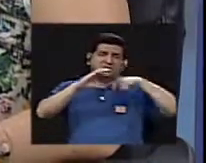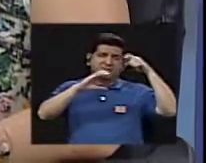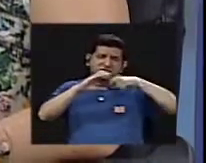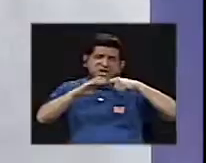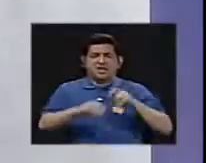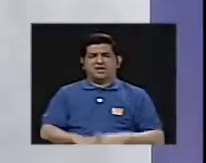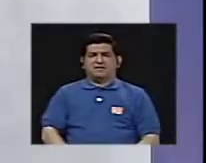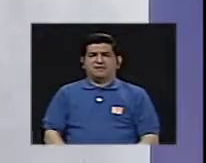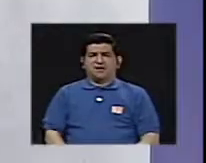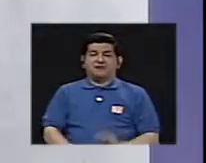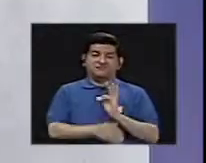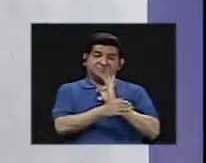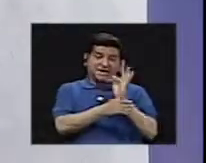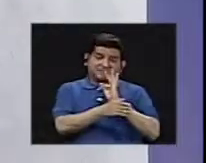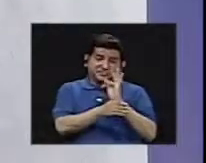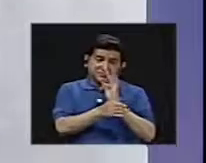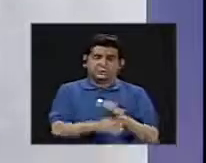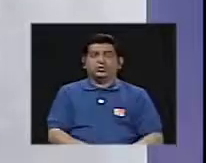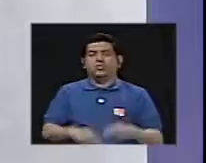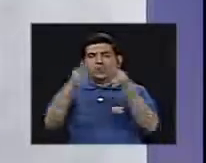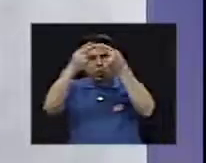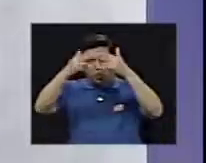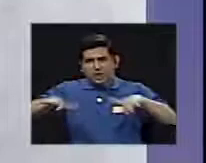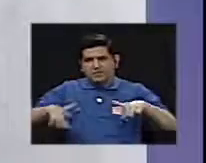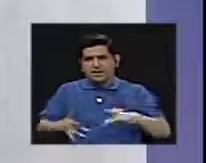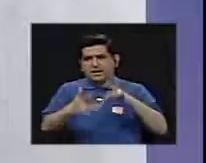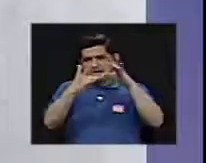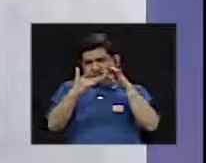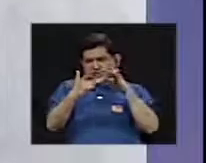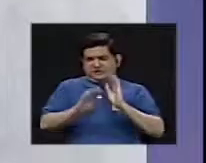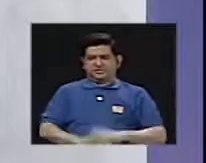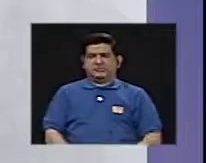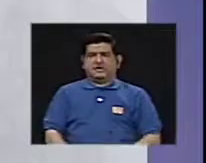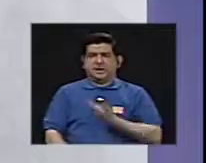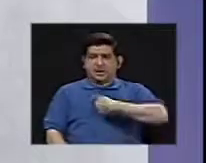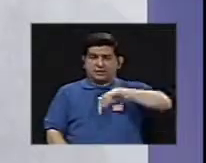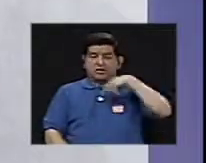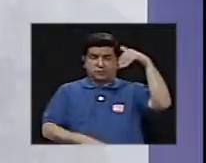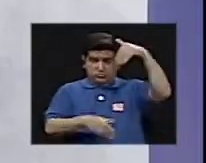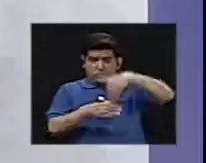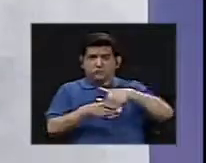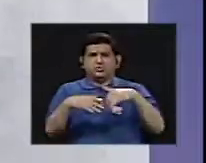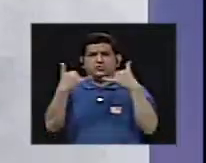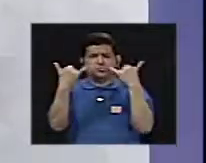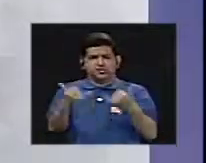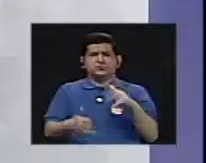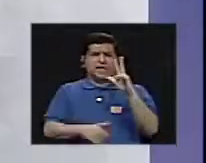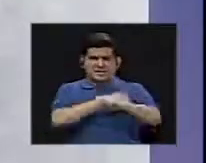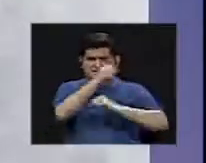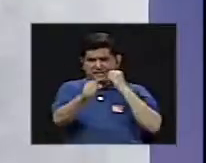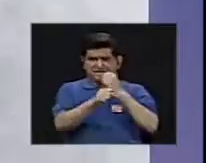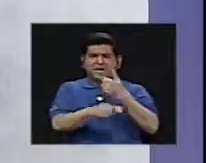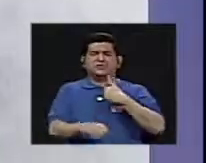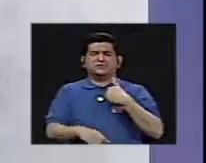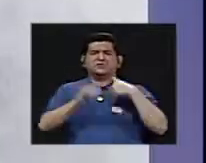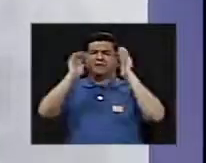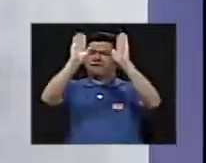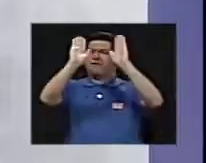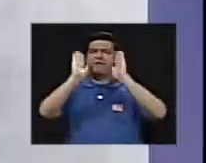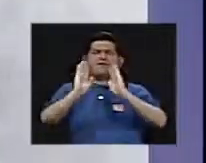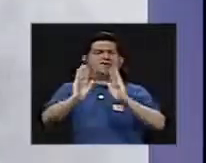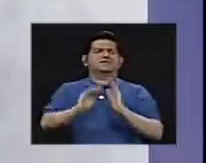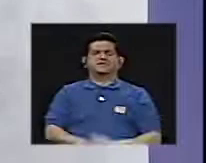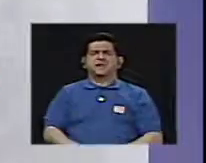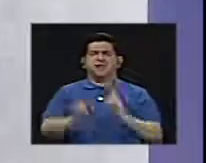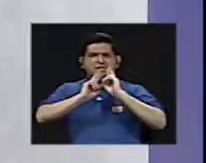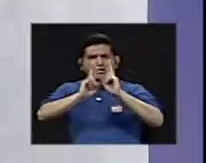típicamente, la televisión e internet en particular, que nosotros incursionamos en eso hace 3 años, hemos tenido una excelente respuesta a